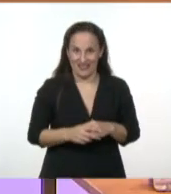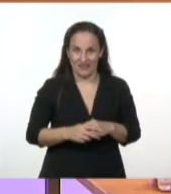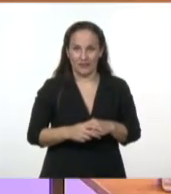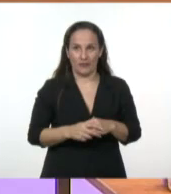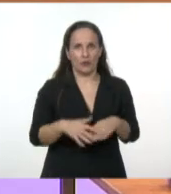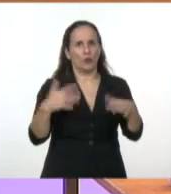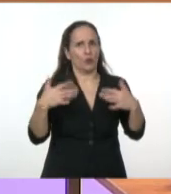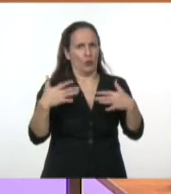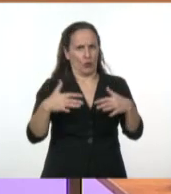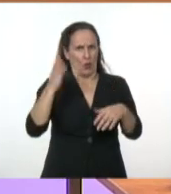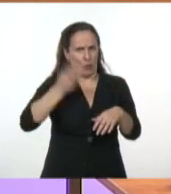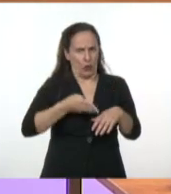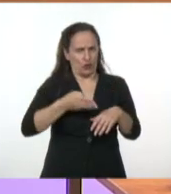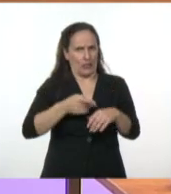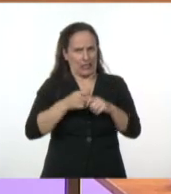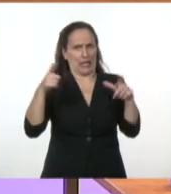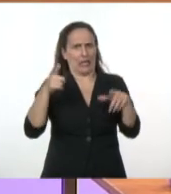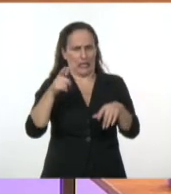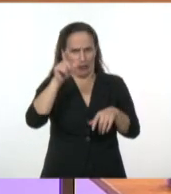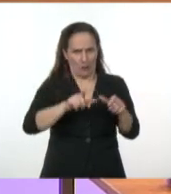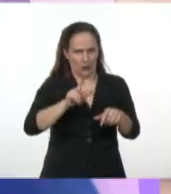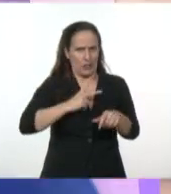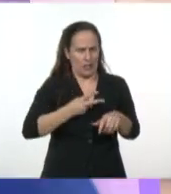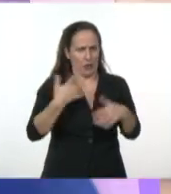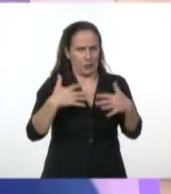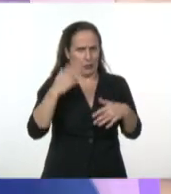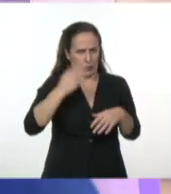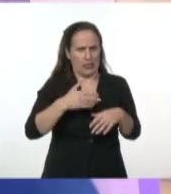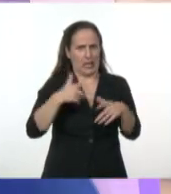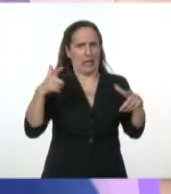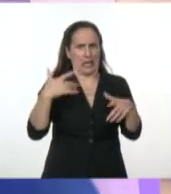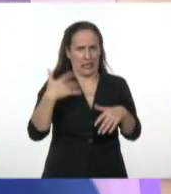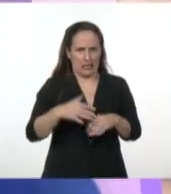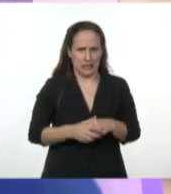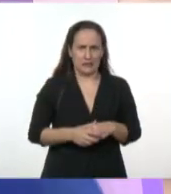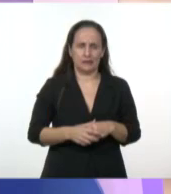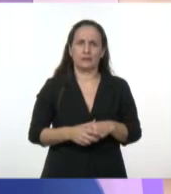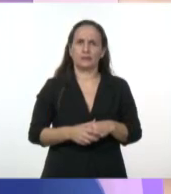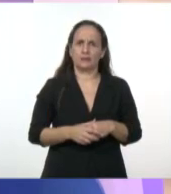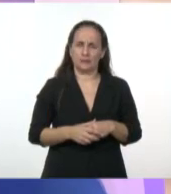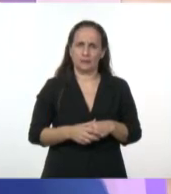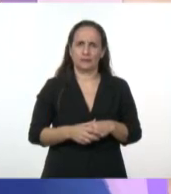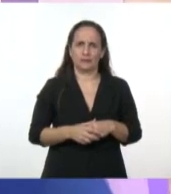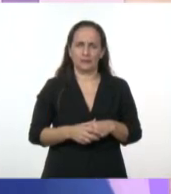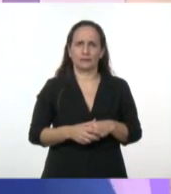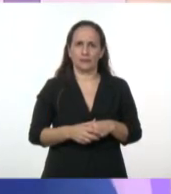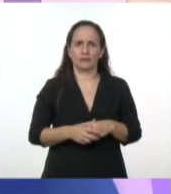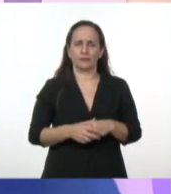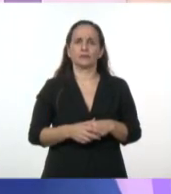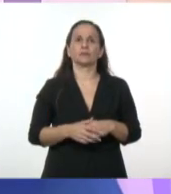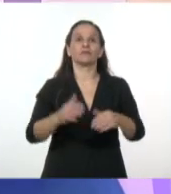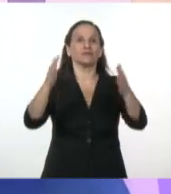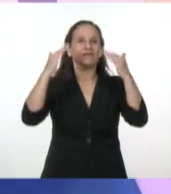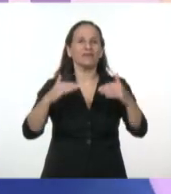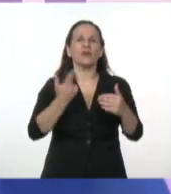es muy, muy alta la cantidad de personas trans asesinadas. Exactamente, exactamente. Bien, luego en el lugar del hecho, sí.